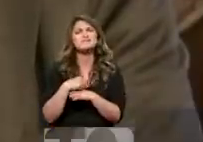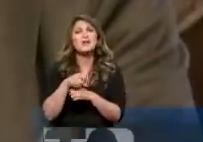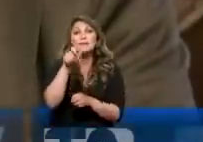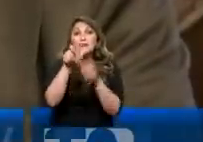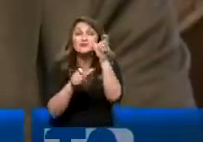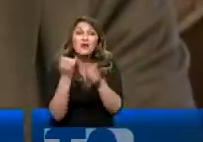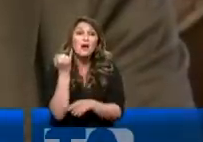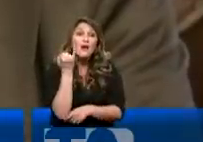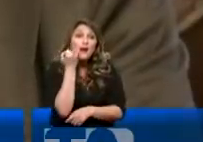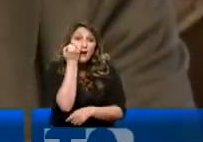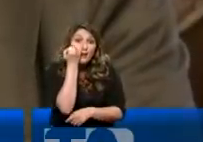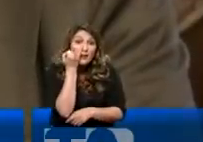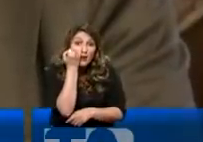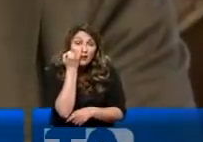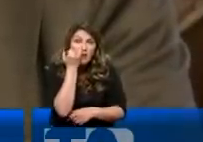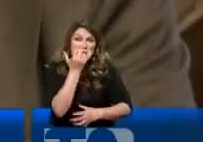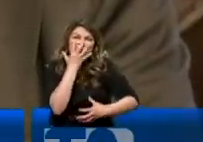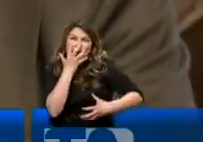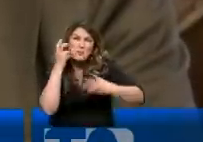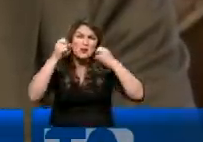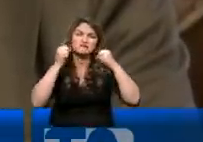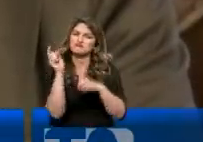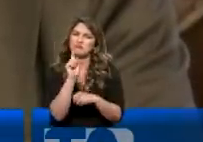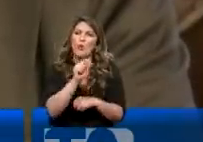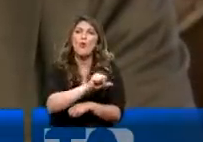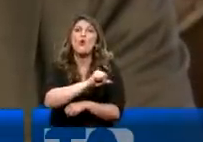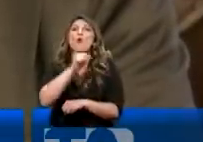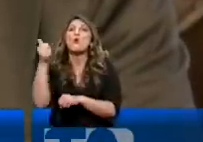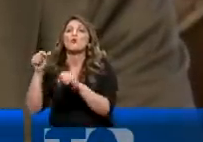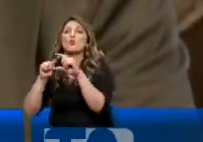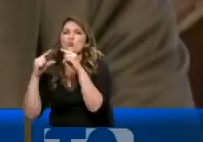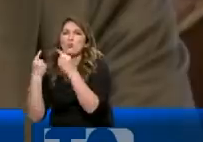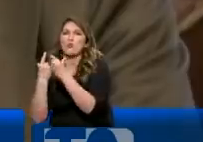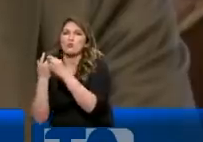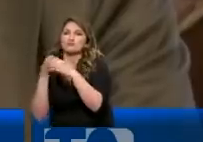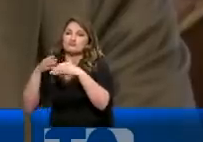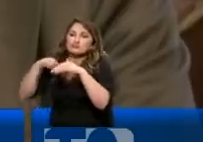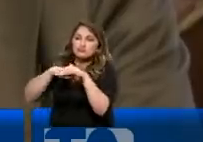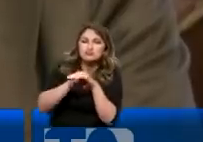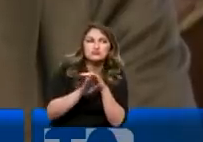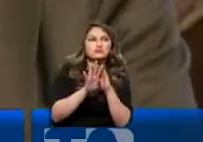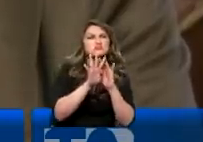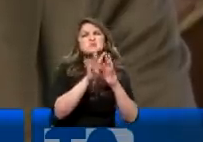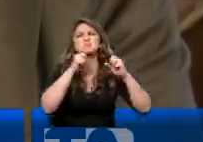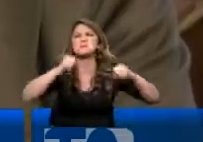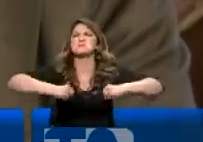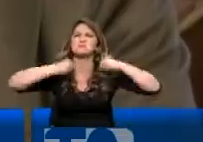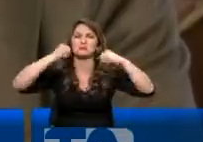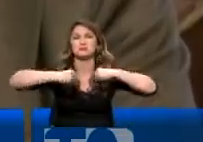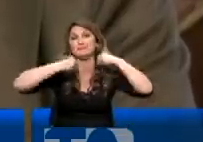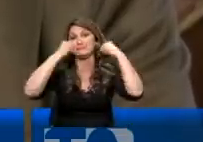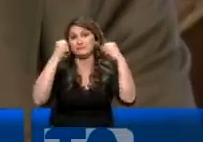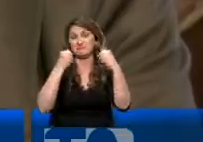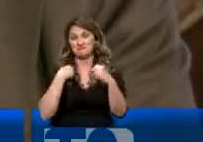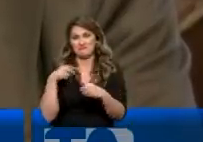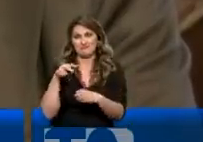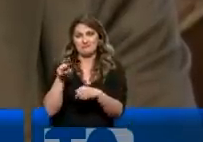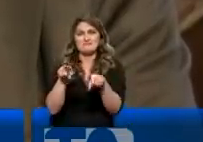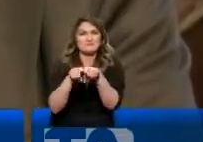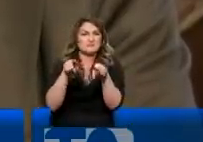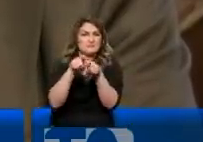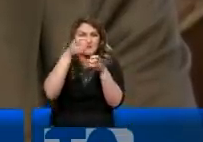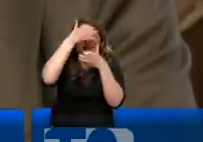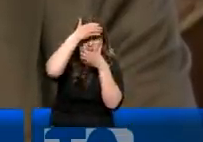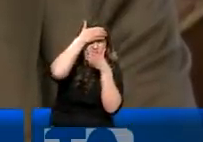presentó más que una movilización, en cierto momento una agresión, era un vandalismo, era